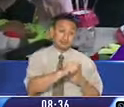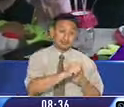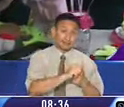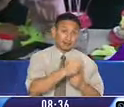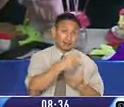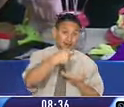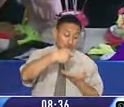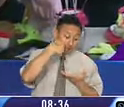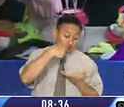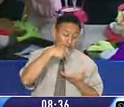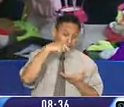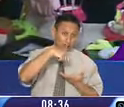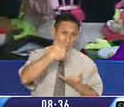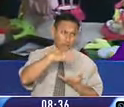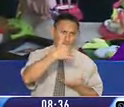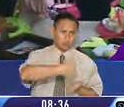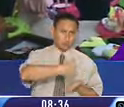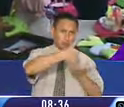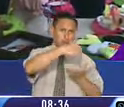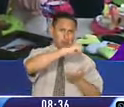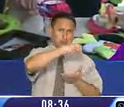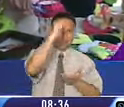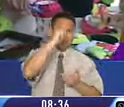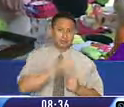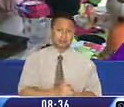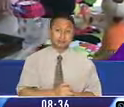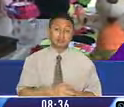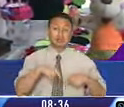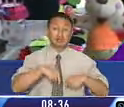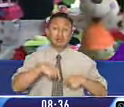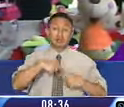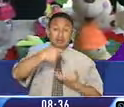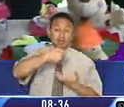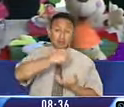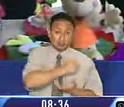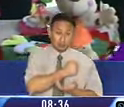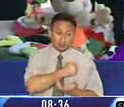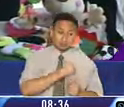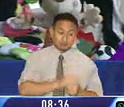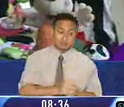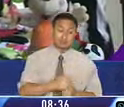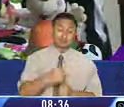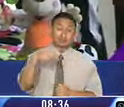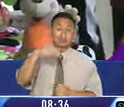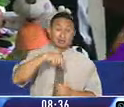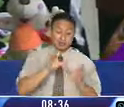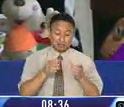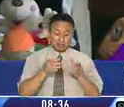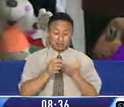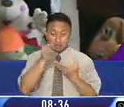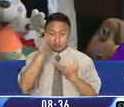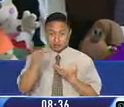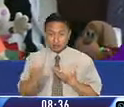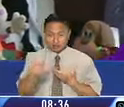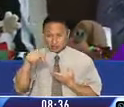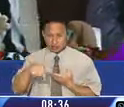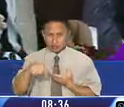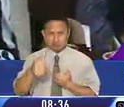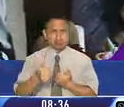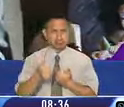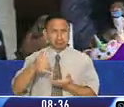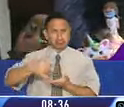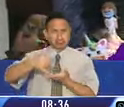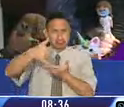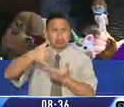sido galardonado por muchas ocasiones en lo que es algunos platos típicos es el centro de abasto Comité del Pueblo. Y esto es gracias